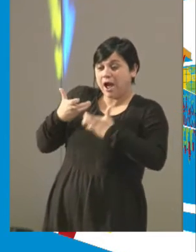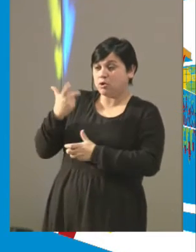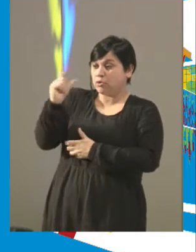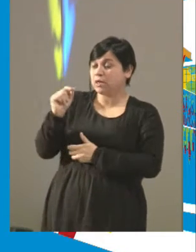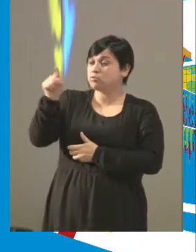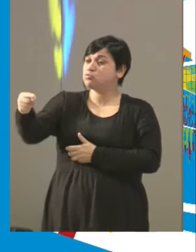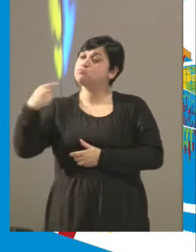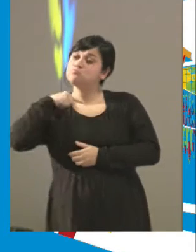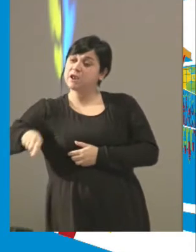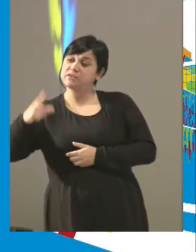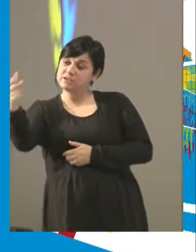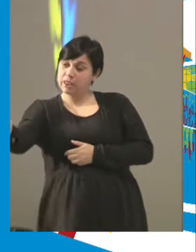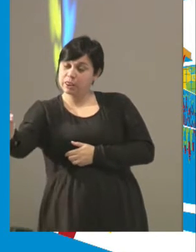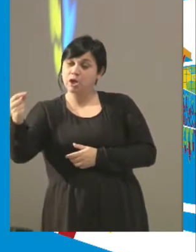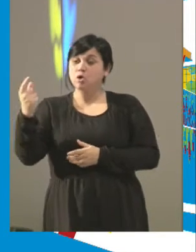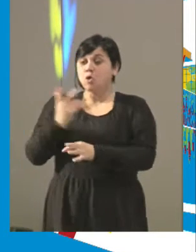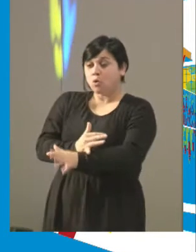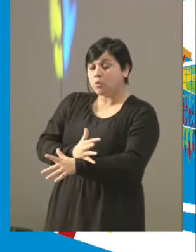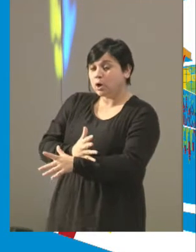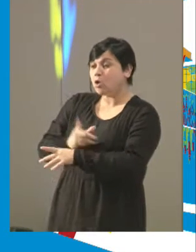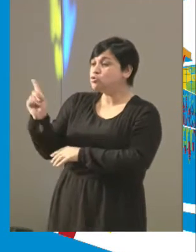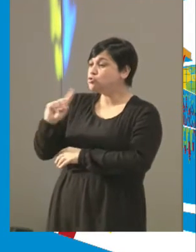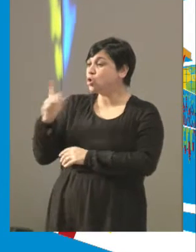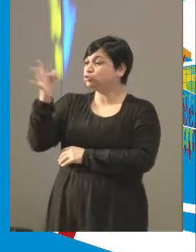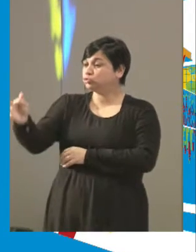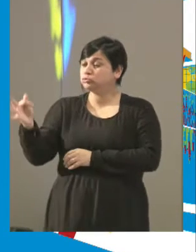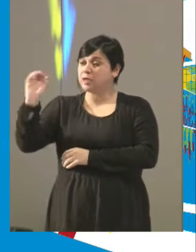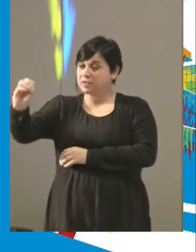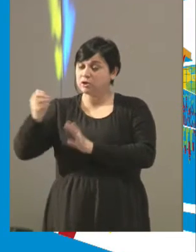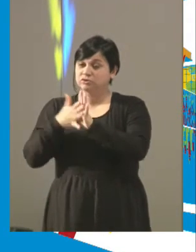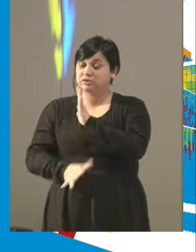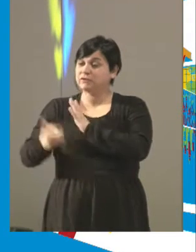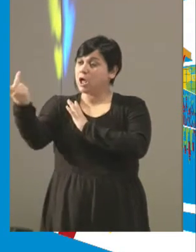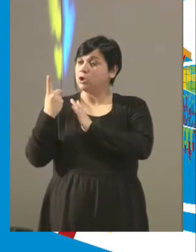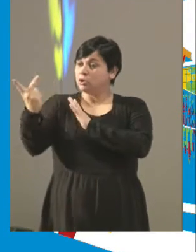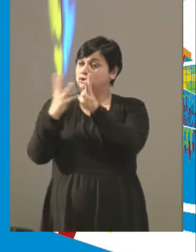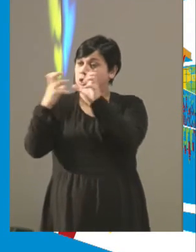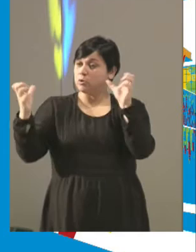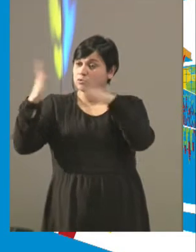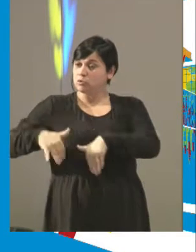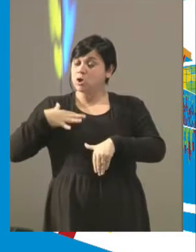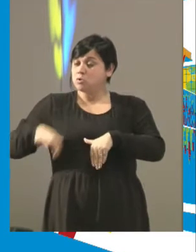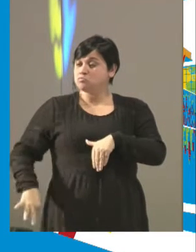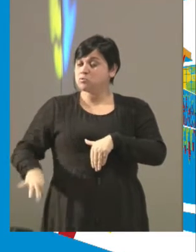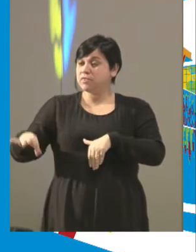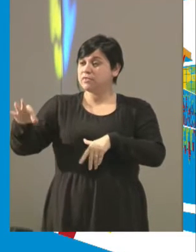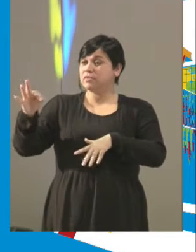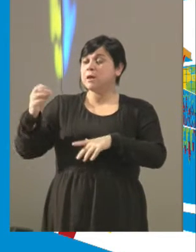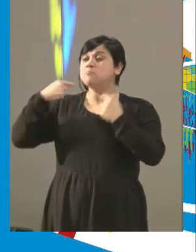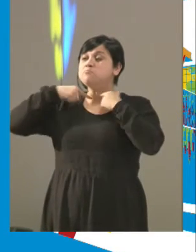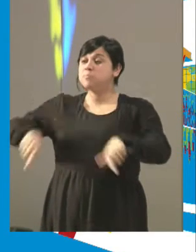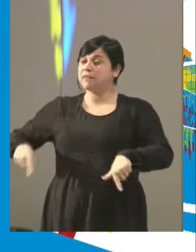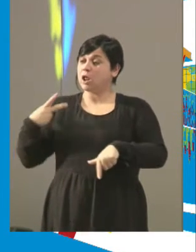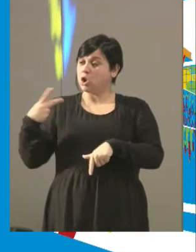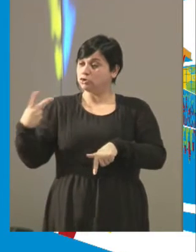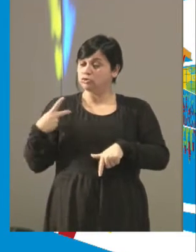Como en la economía, teóricamente. Un juego de no suma cero es en el que los dos, si no se ponen de acuerdo, tienen posibilidad de tener grandes pérdidas,